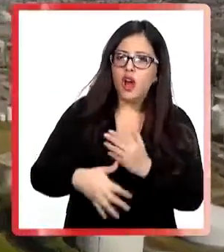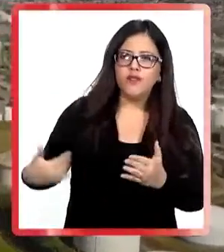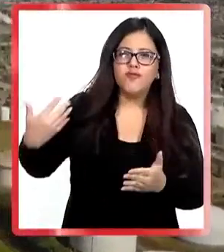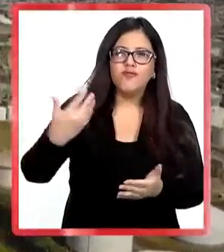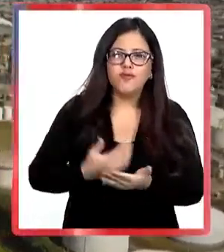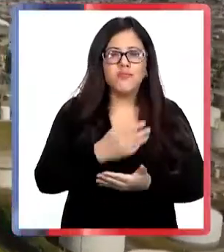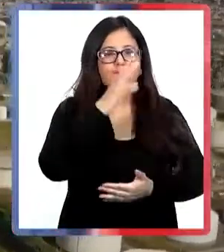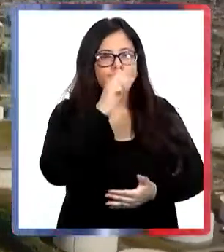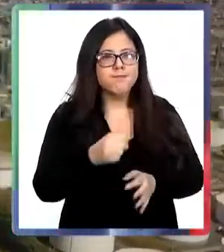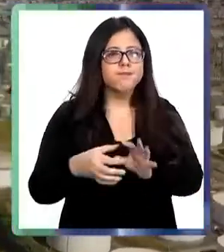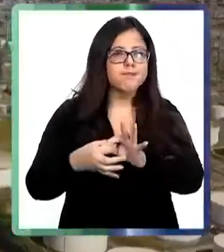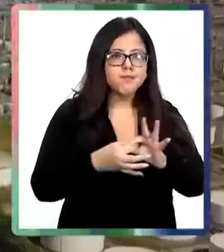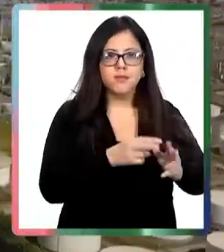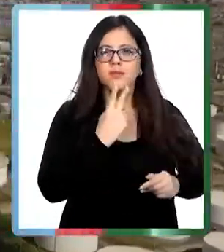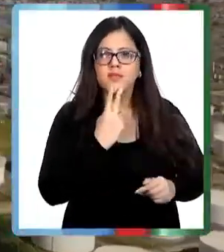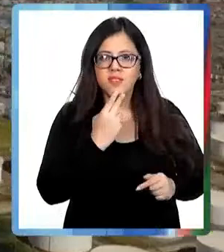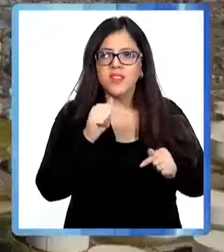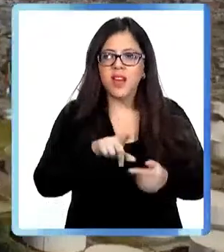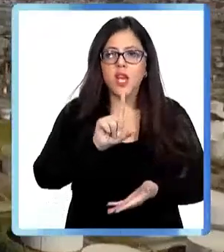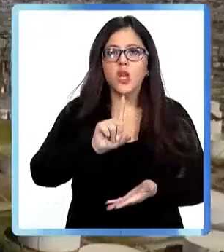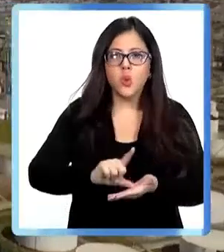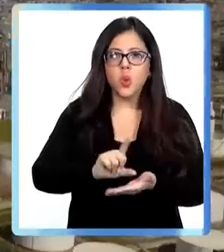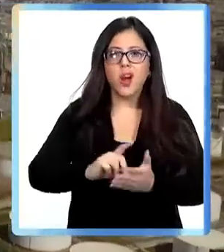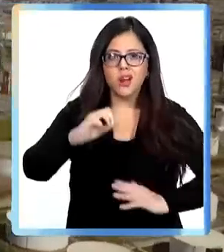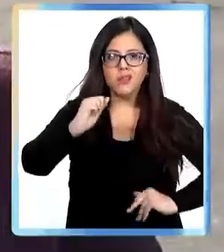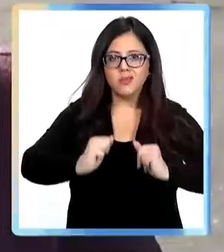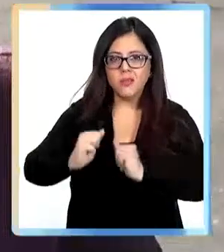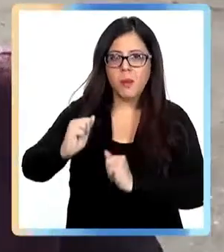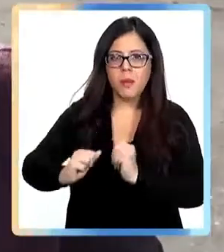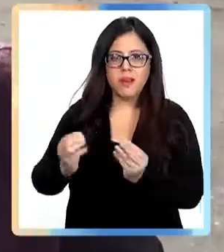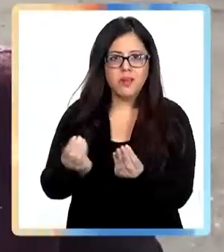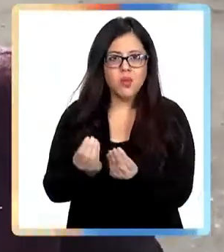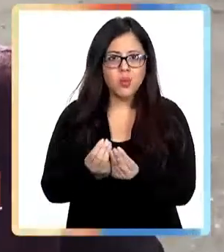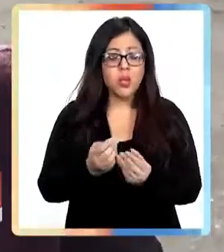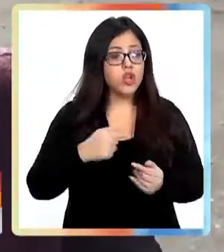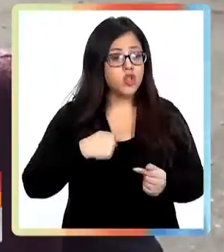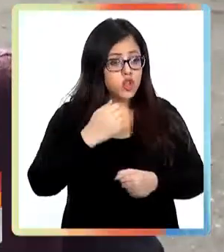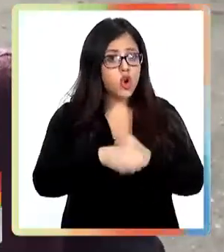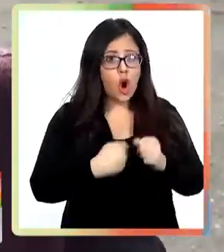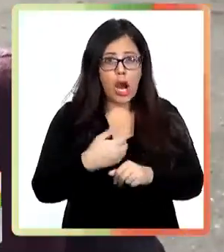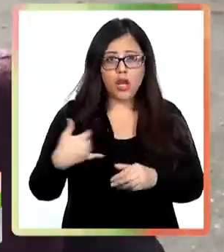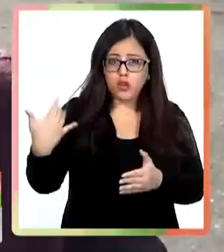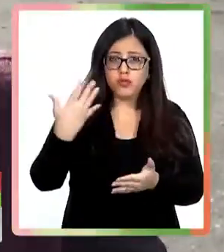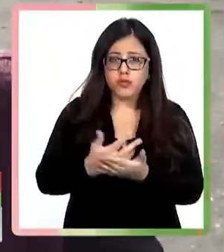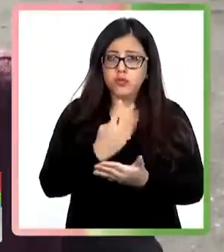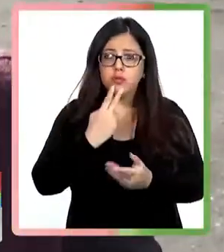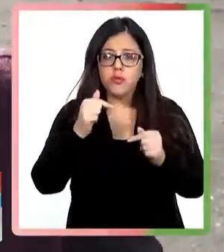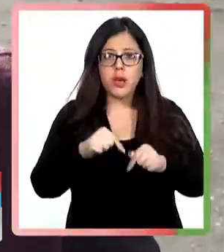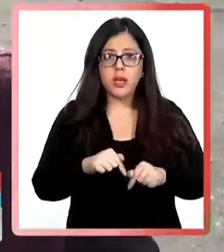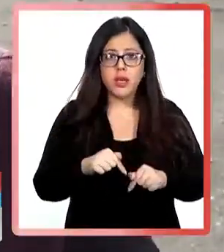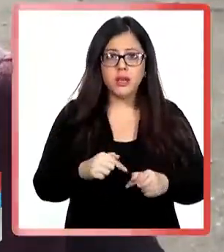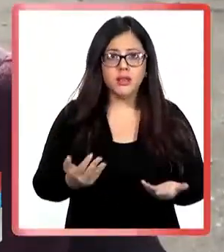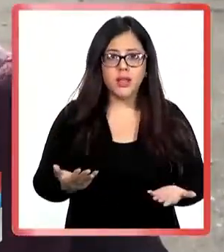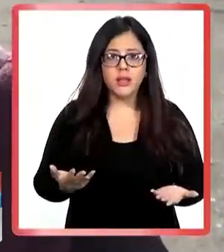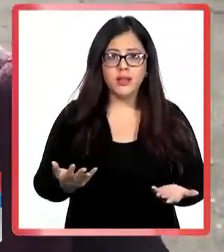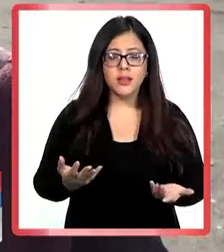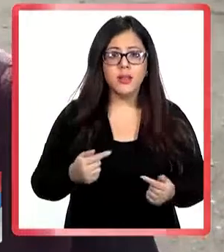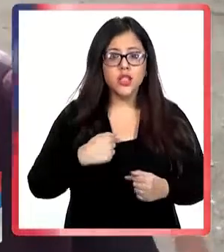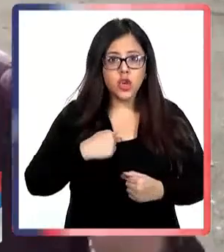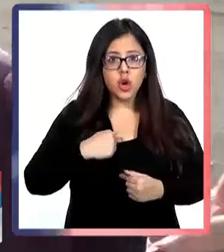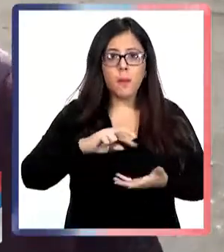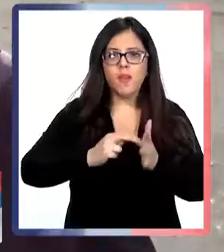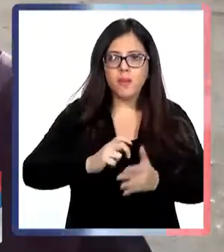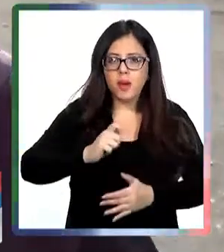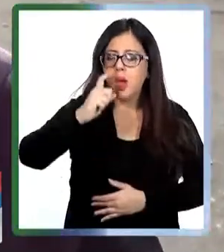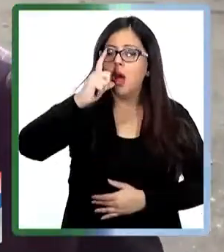las consecuencias de vivir en una zona industrializada. Yo años que vivo aquí y yo soy asmática y